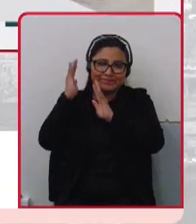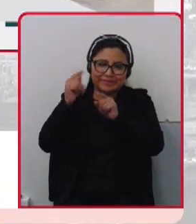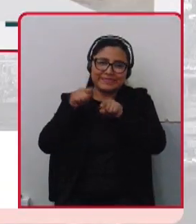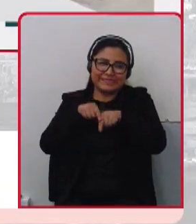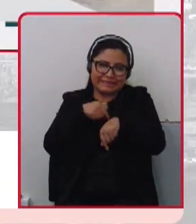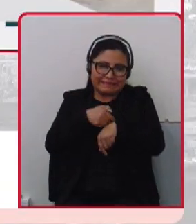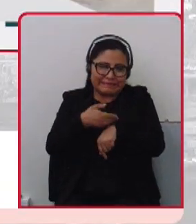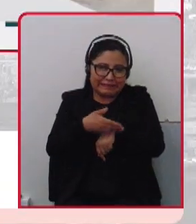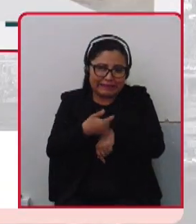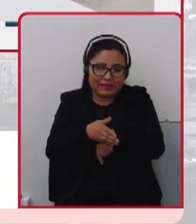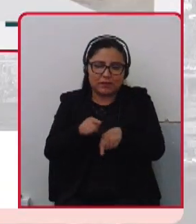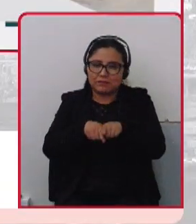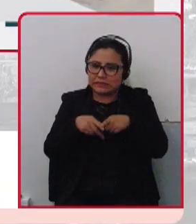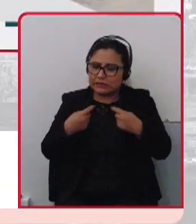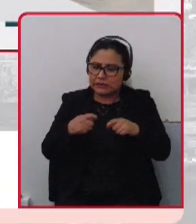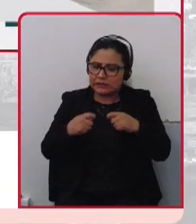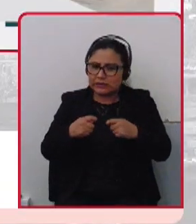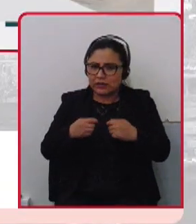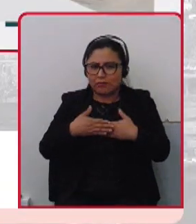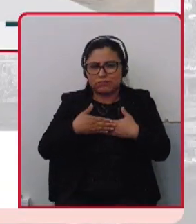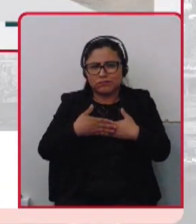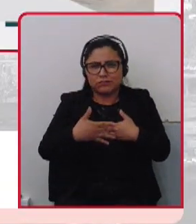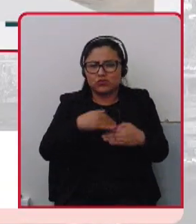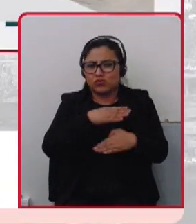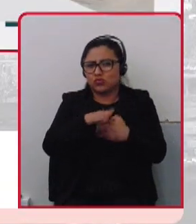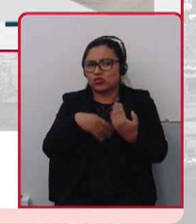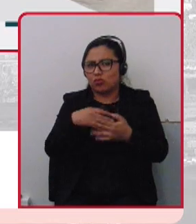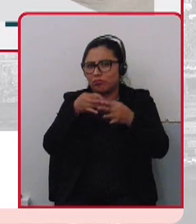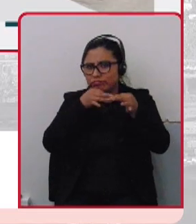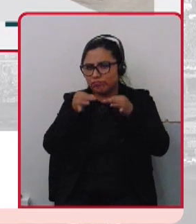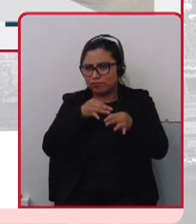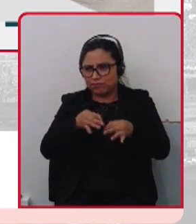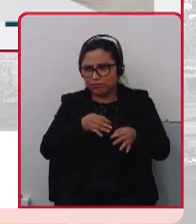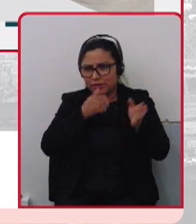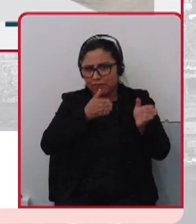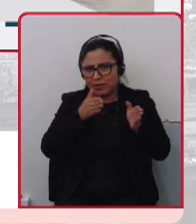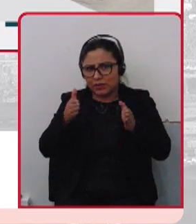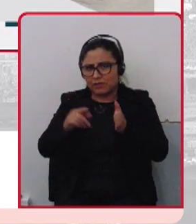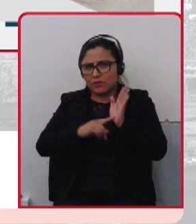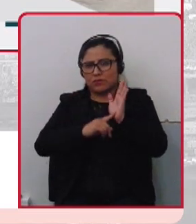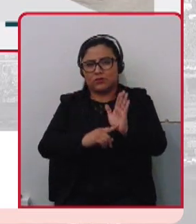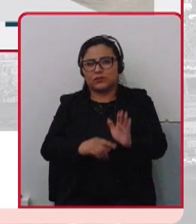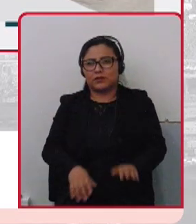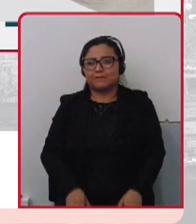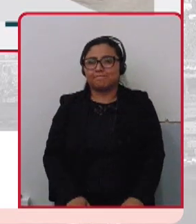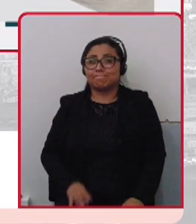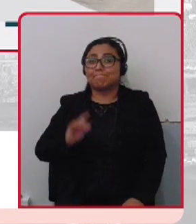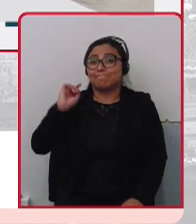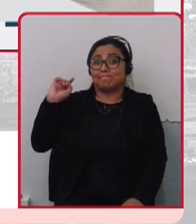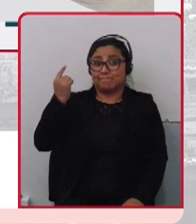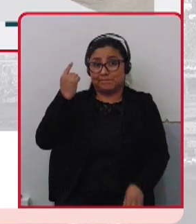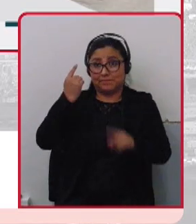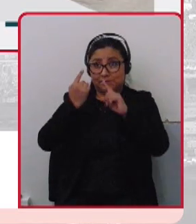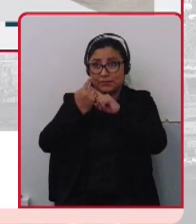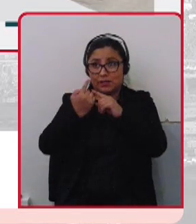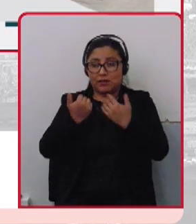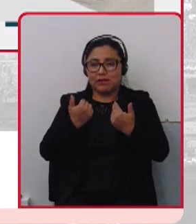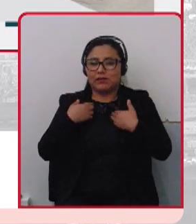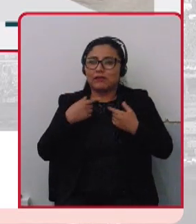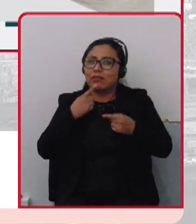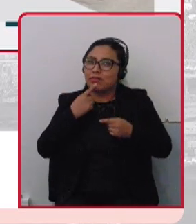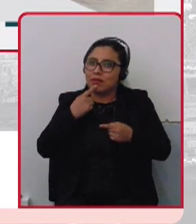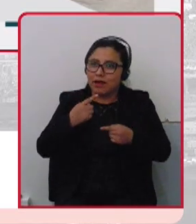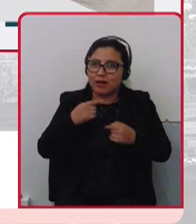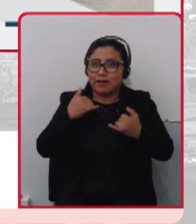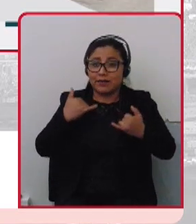atrasados, pero vamos a tratar de abarcar todo lo que teníamos planificado mostrarles. Primero que todo, indicarles